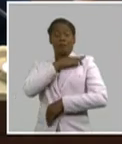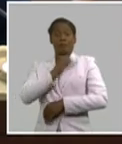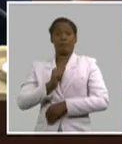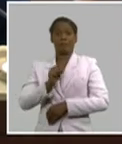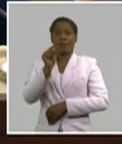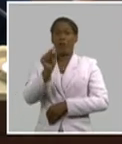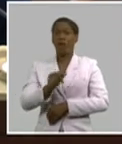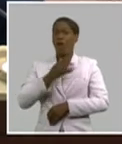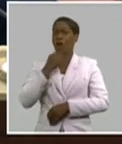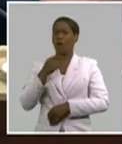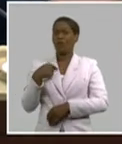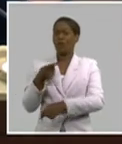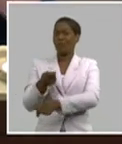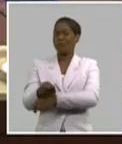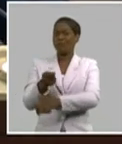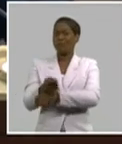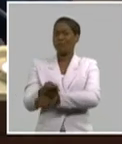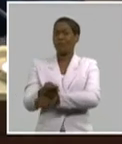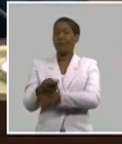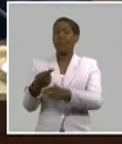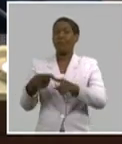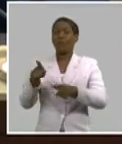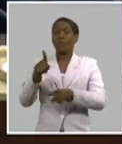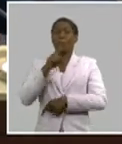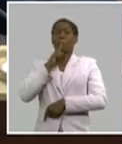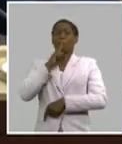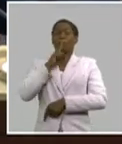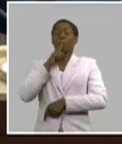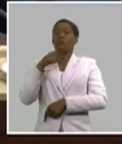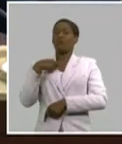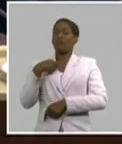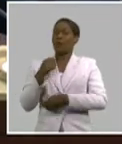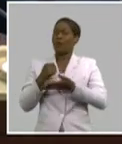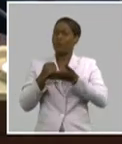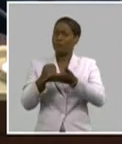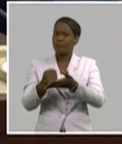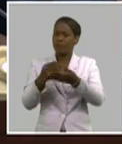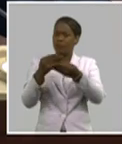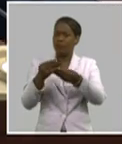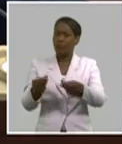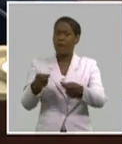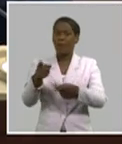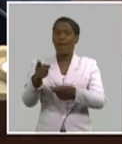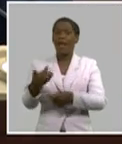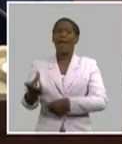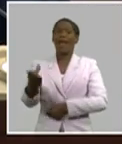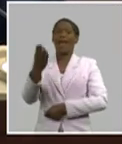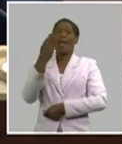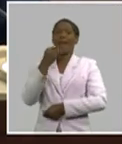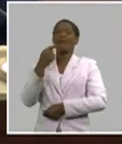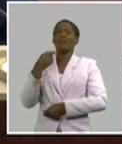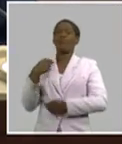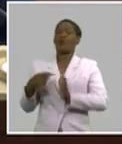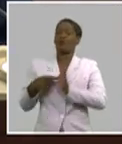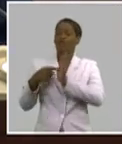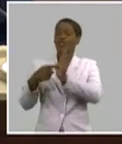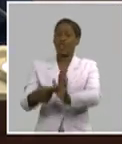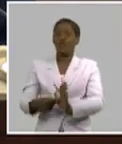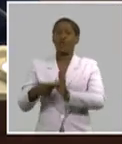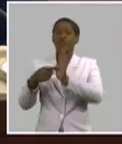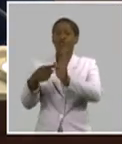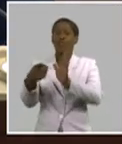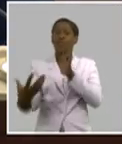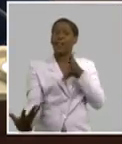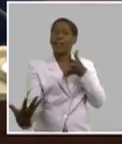como concepto, eso es comunicación social. Eso es comunicación social. Y otro elemento que esté muy implícito y muy